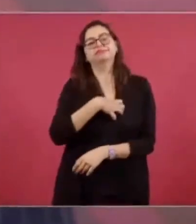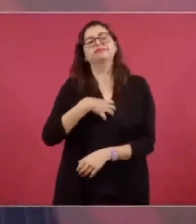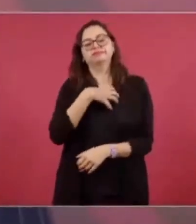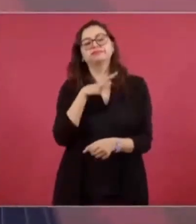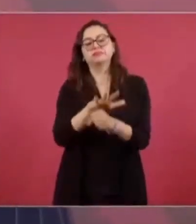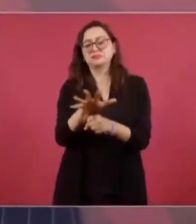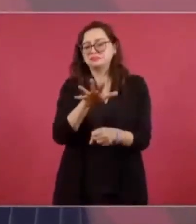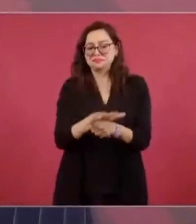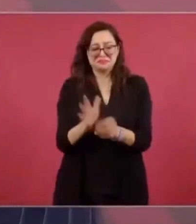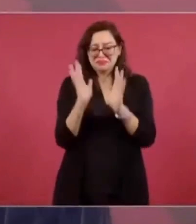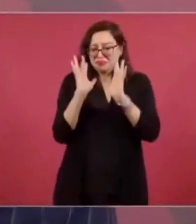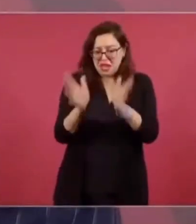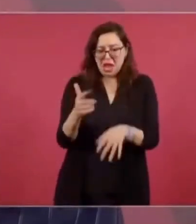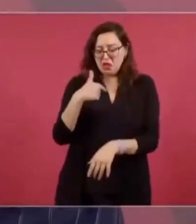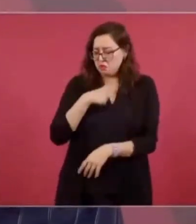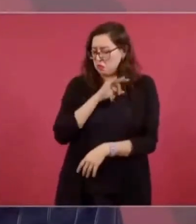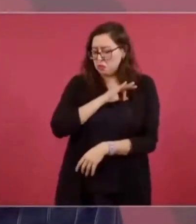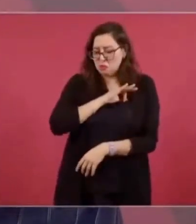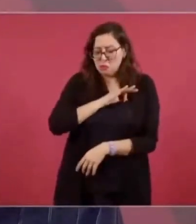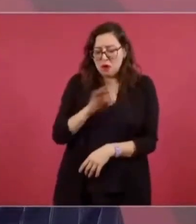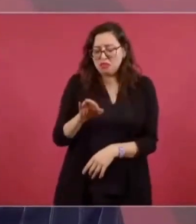Ya con eso